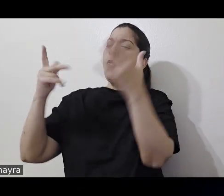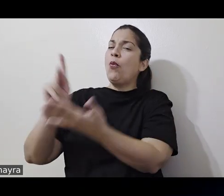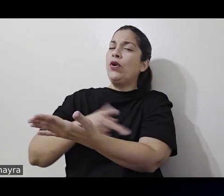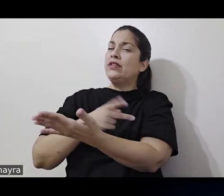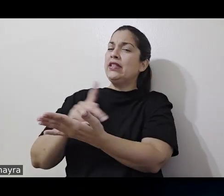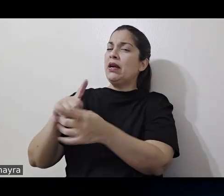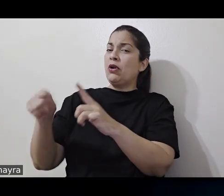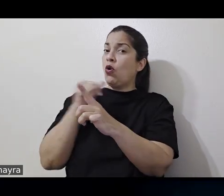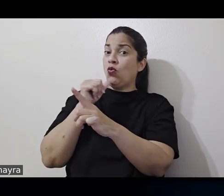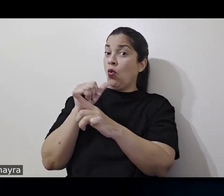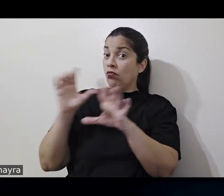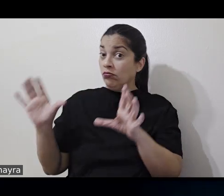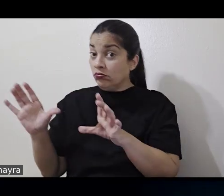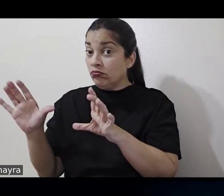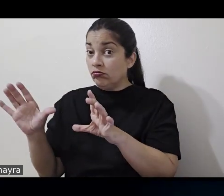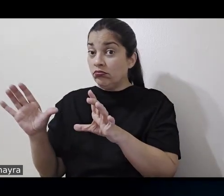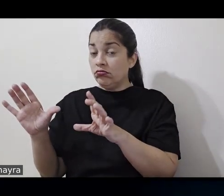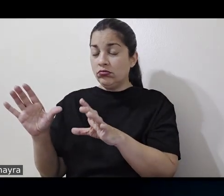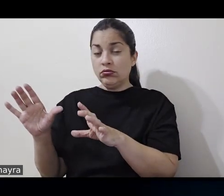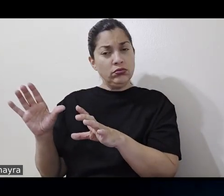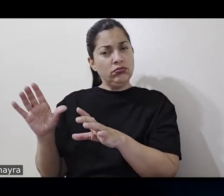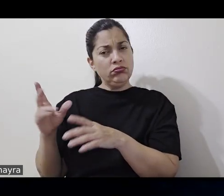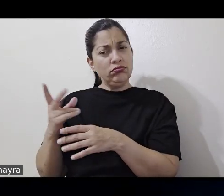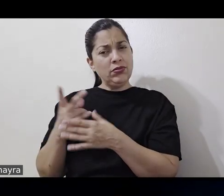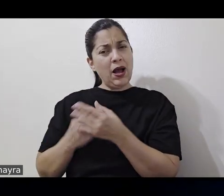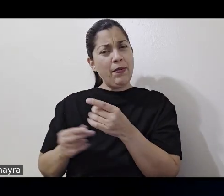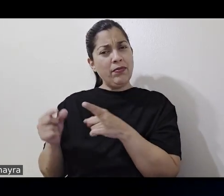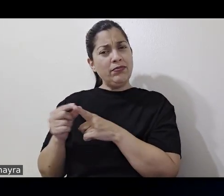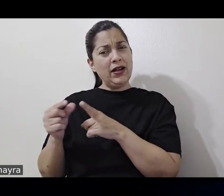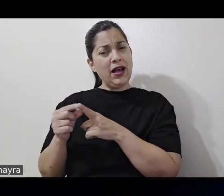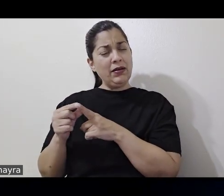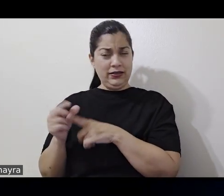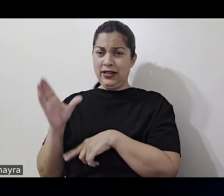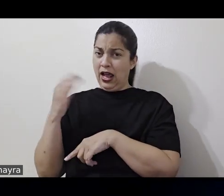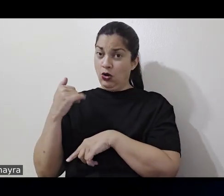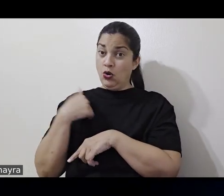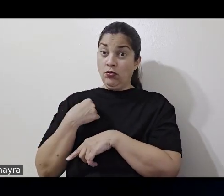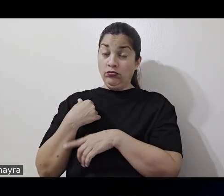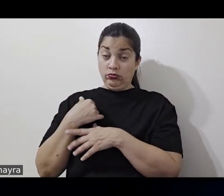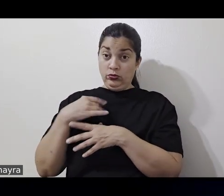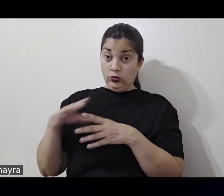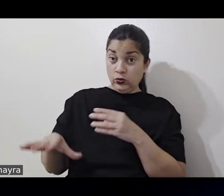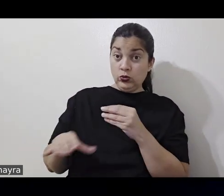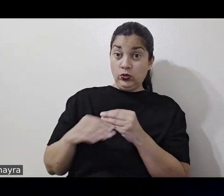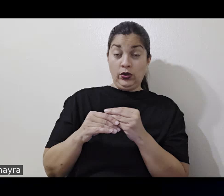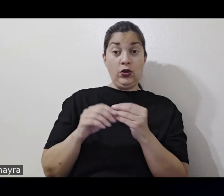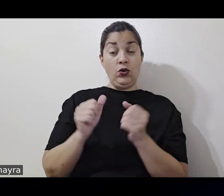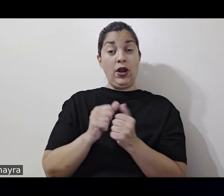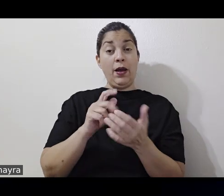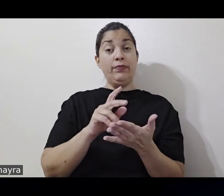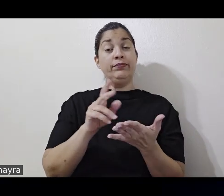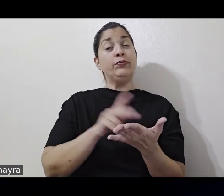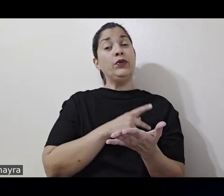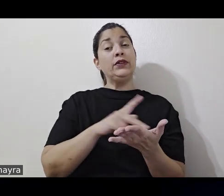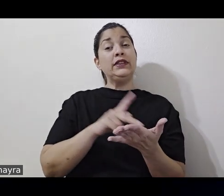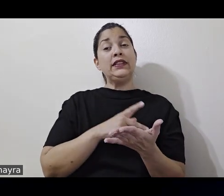fíjate, esas dos palabras salieron ahí bien raro. Y ahí yo junté las otras palabras que había dicho García Lorca, que la poesía es la unión